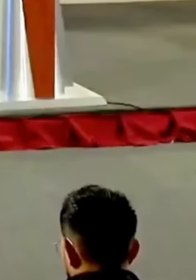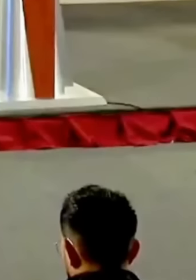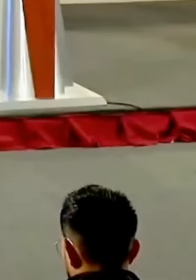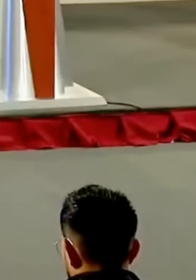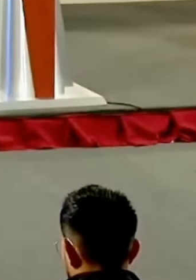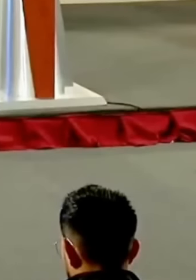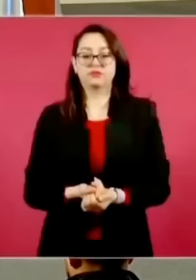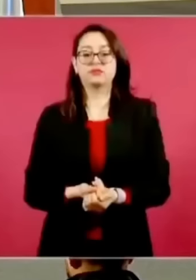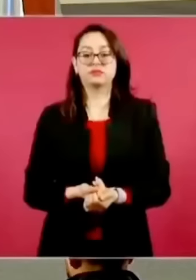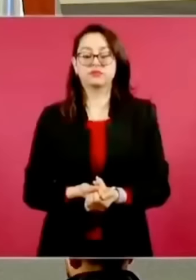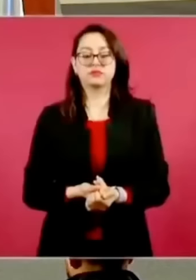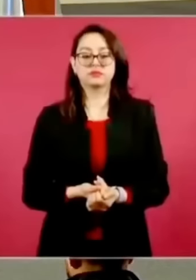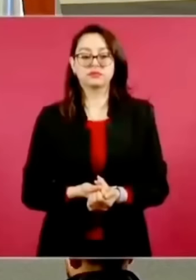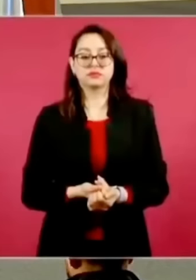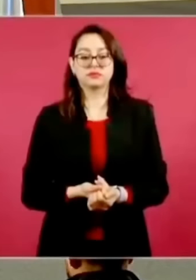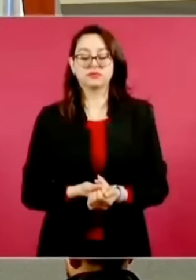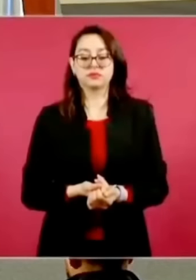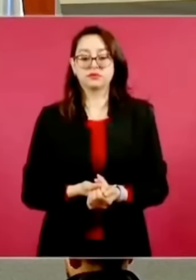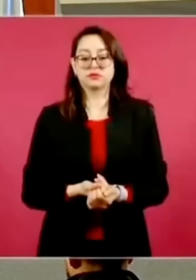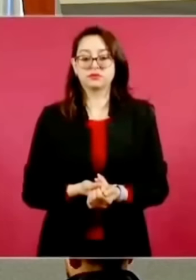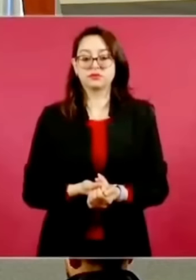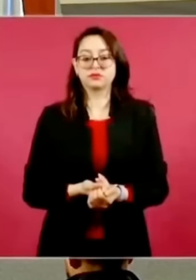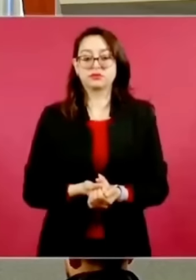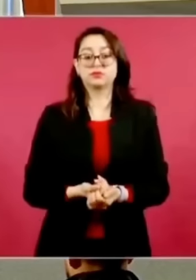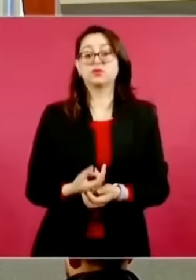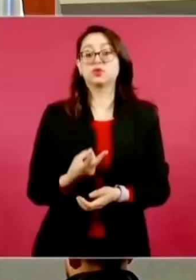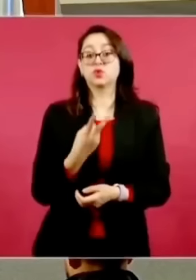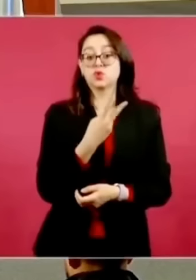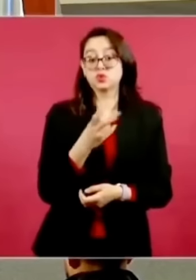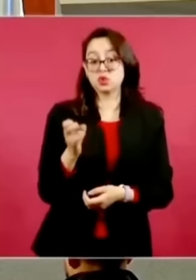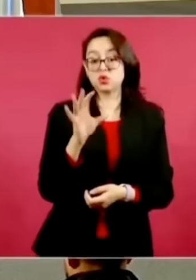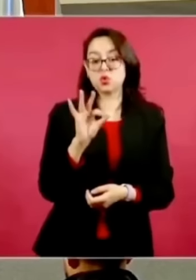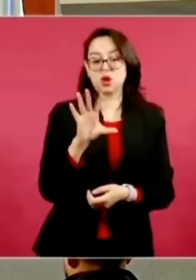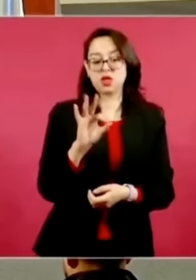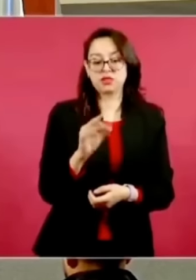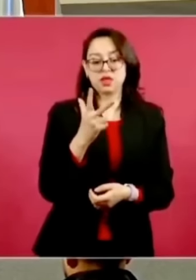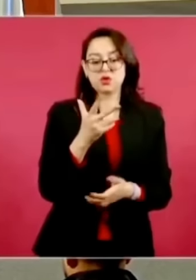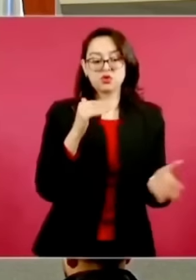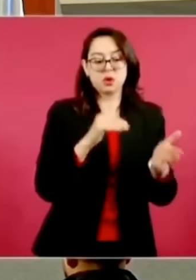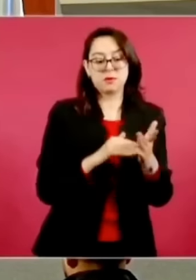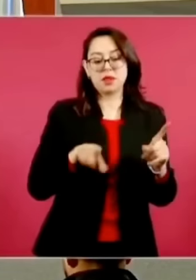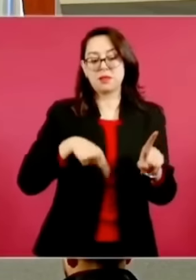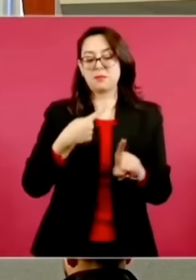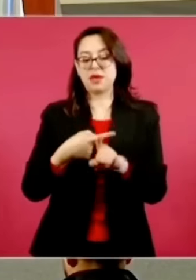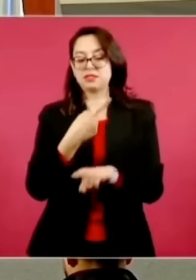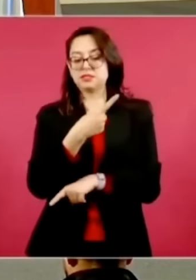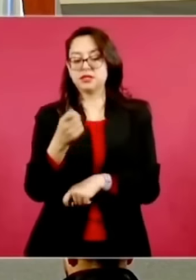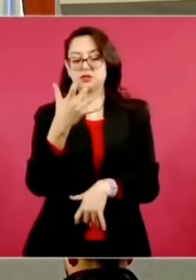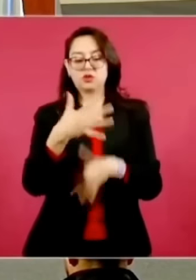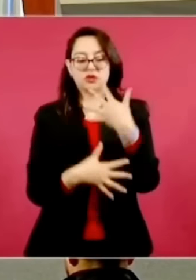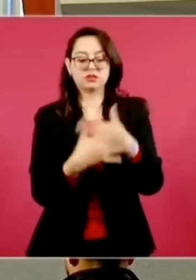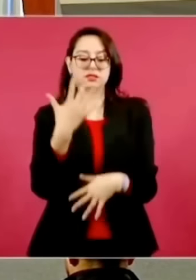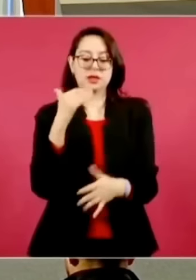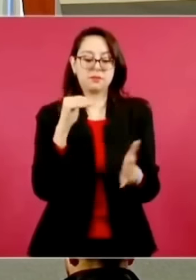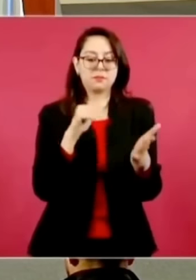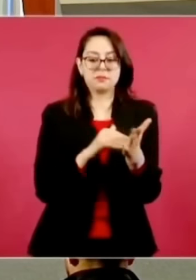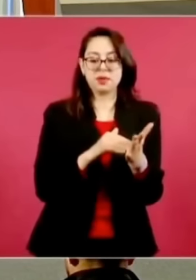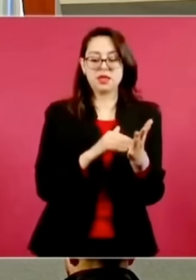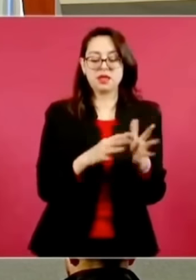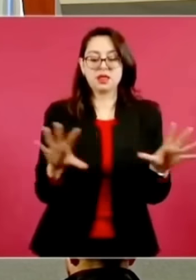correspondiente. O sea que son 248 más 115, ¿no?